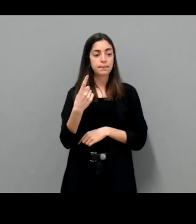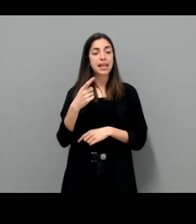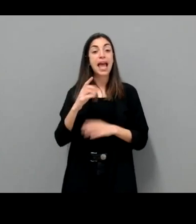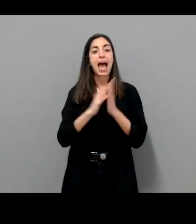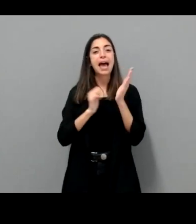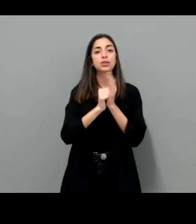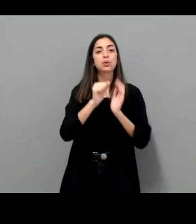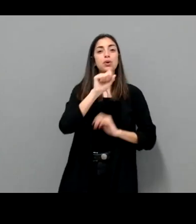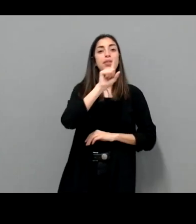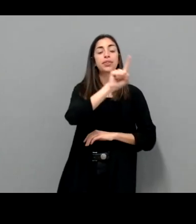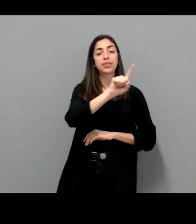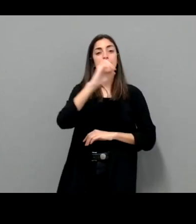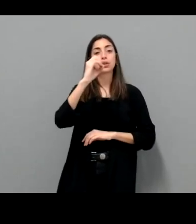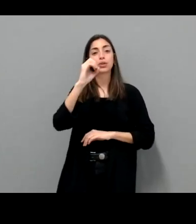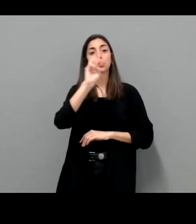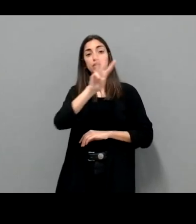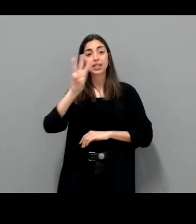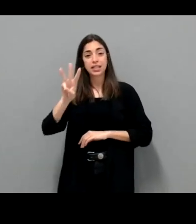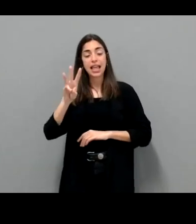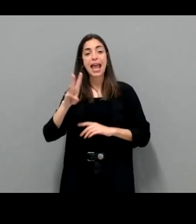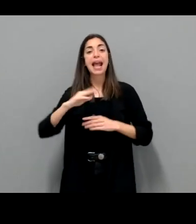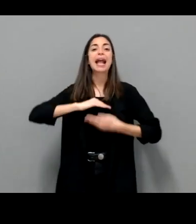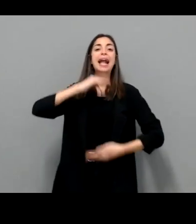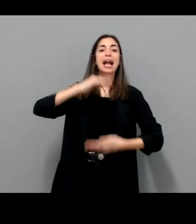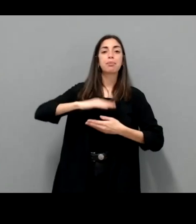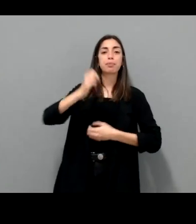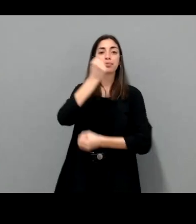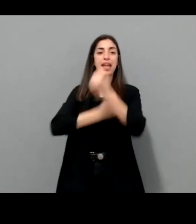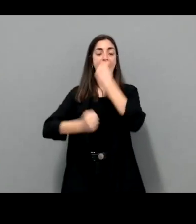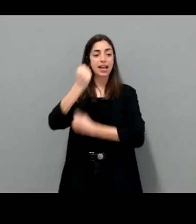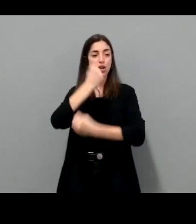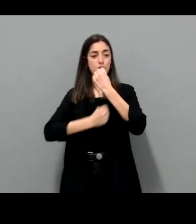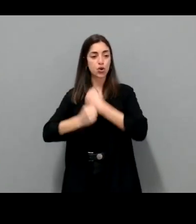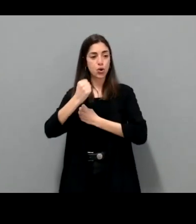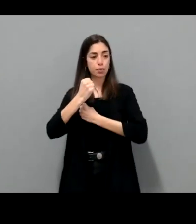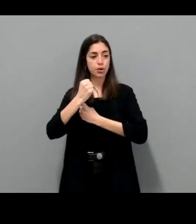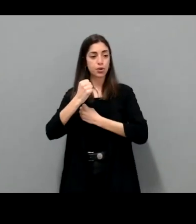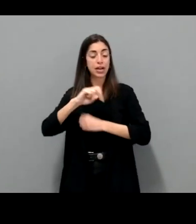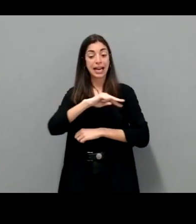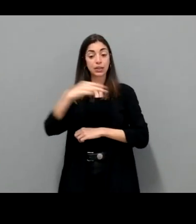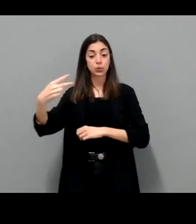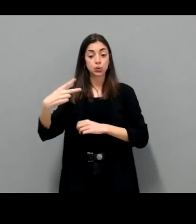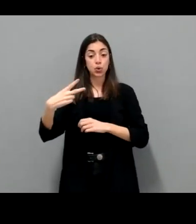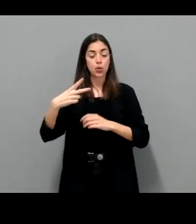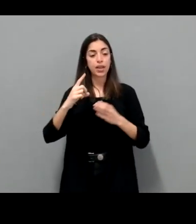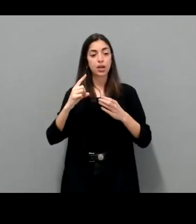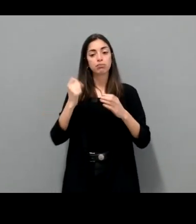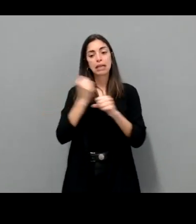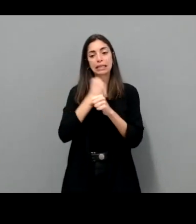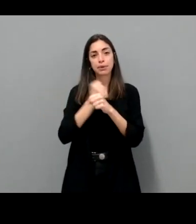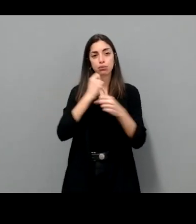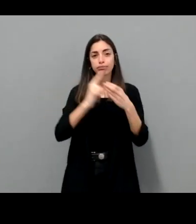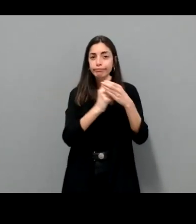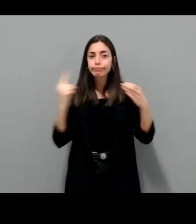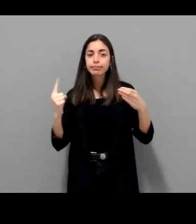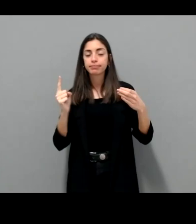33 sobre la capacidad económica para el resultado que no sea la exclusión laboral. Yo aquí simplemente,